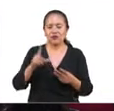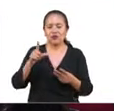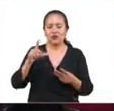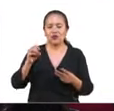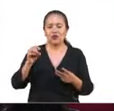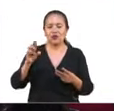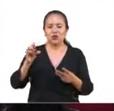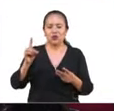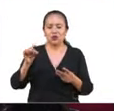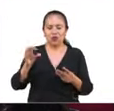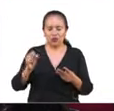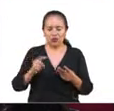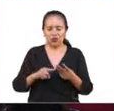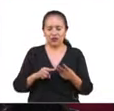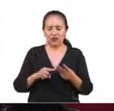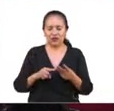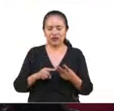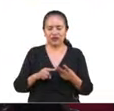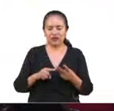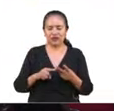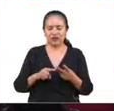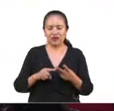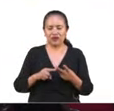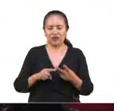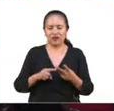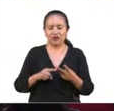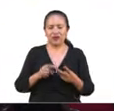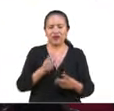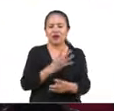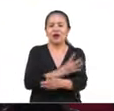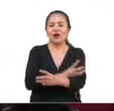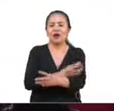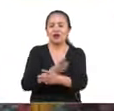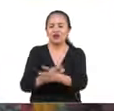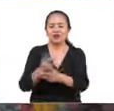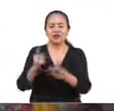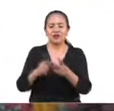Martínez Bautista, que es nuestra coordinadora en Papantla,